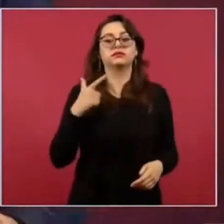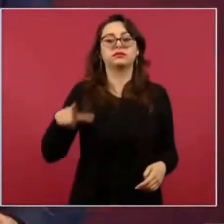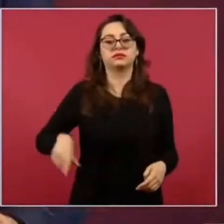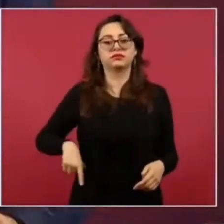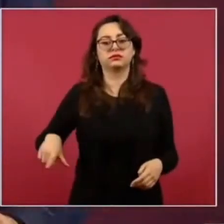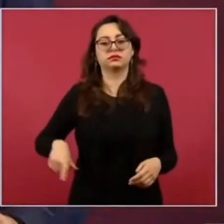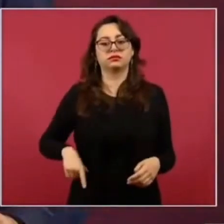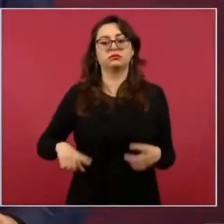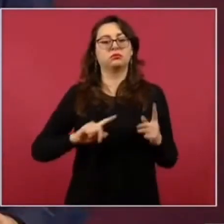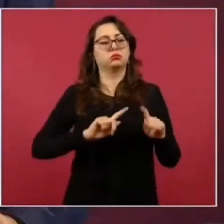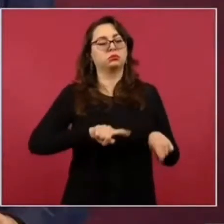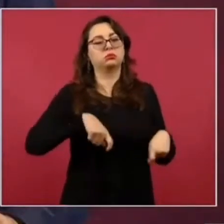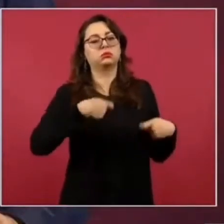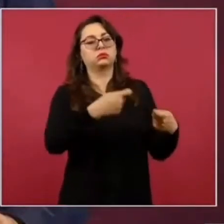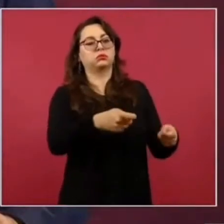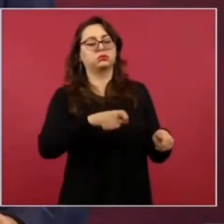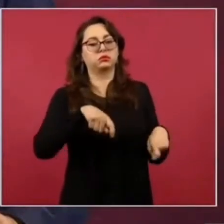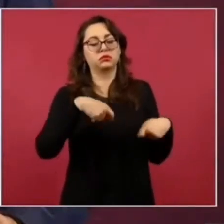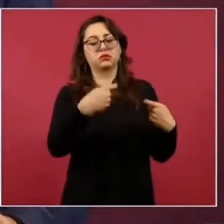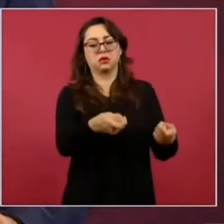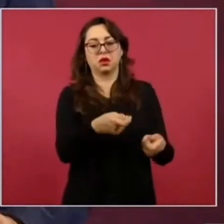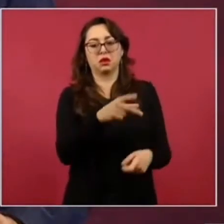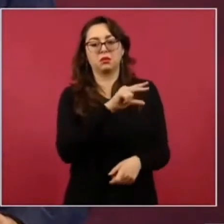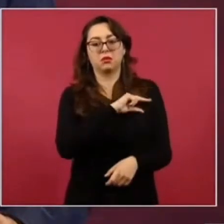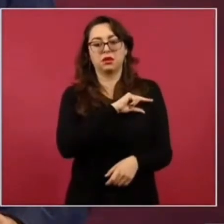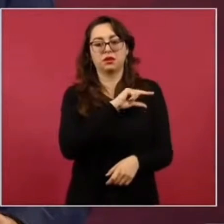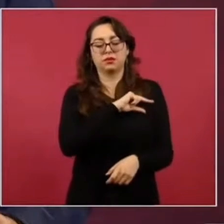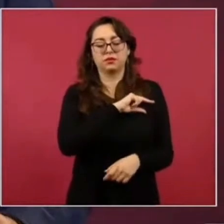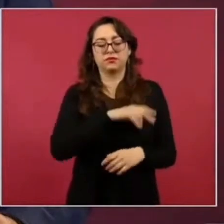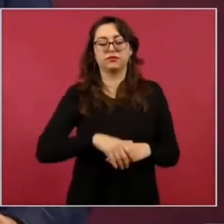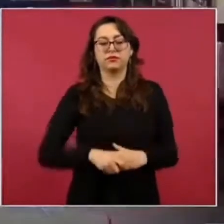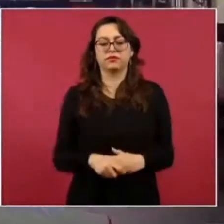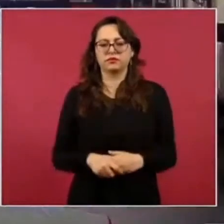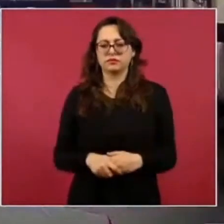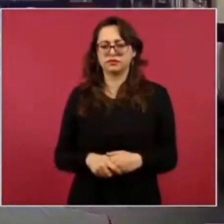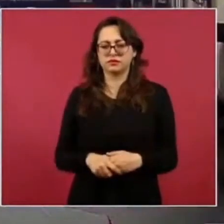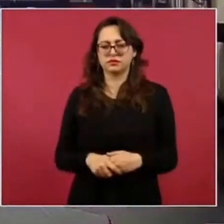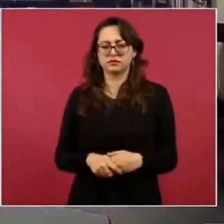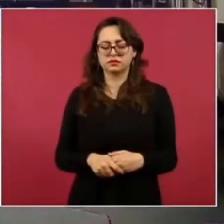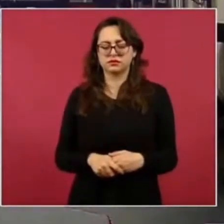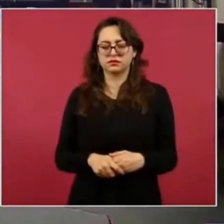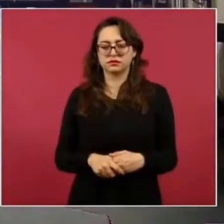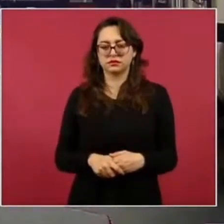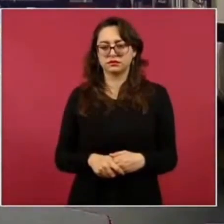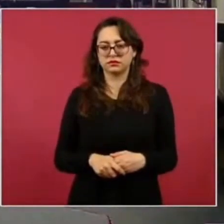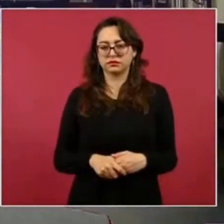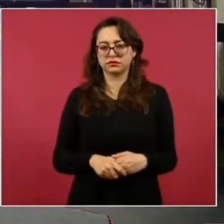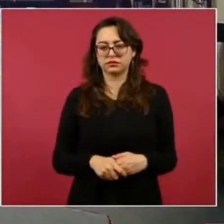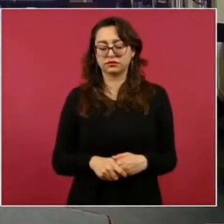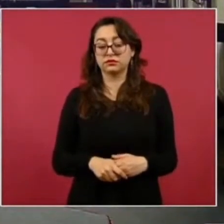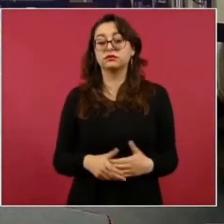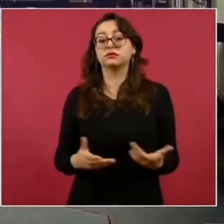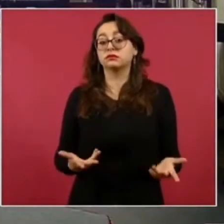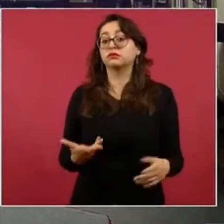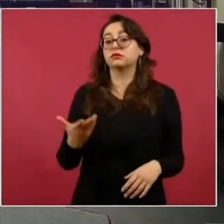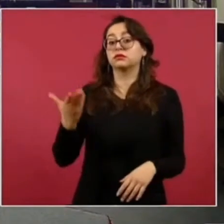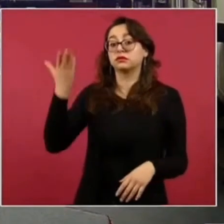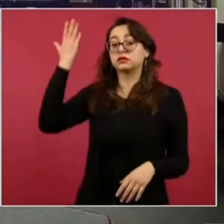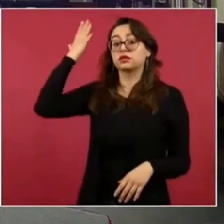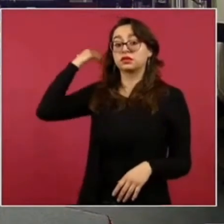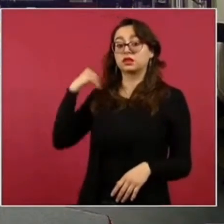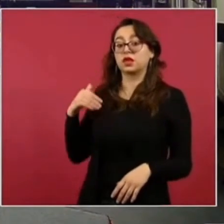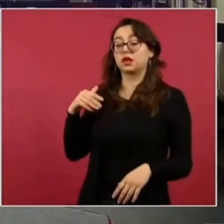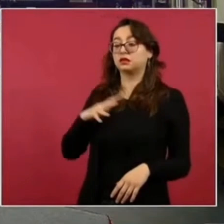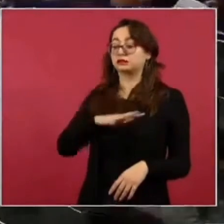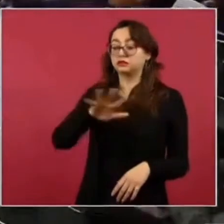consumar el despojo, ¿no? De hecho, presidente, dejó de invertirse en la cuestión de exploración para no